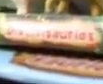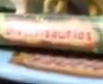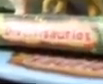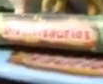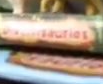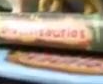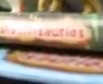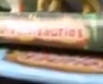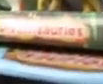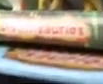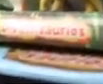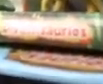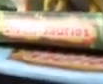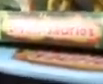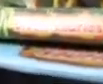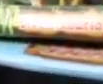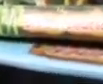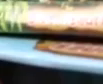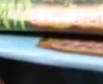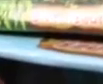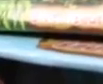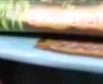Gracias, Karen.